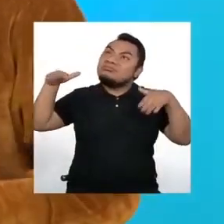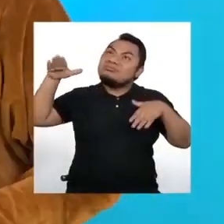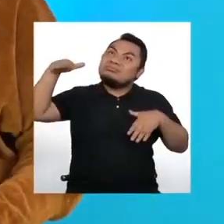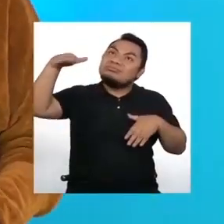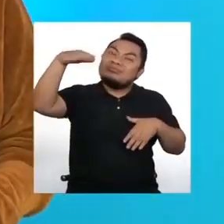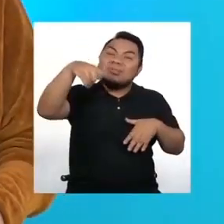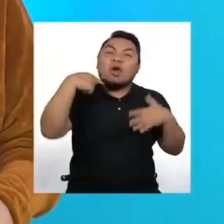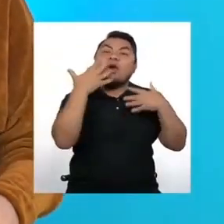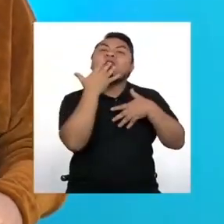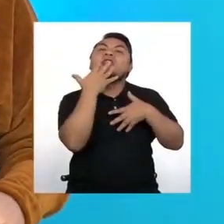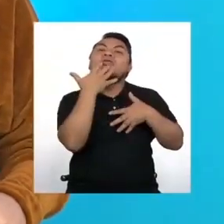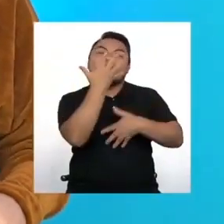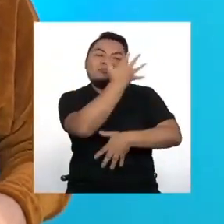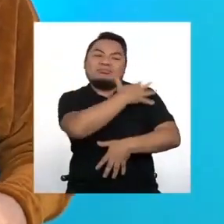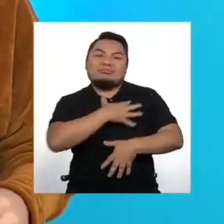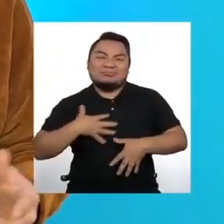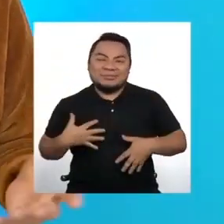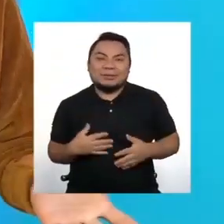A mover el cuerpo.